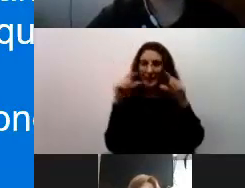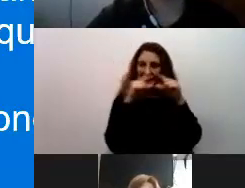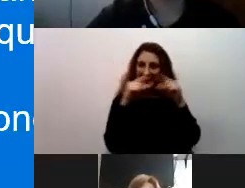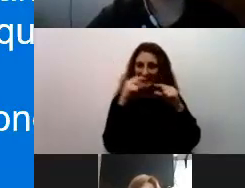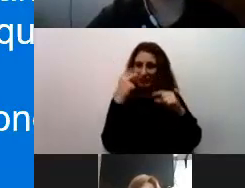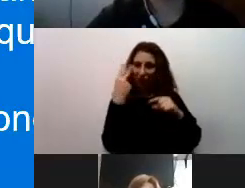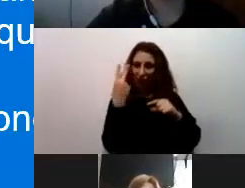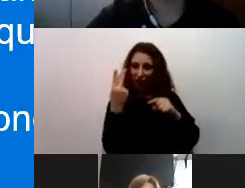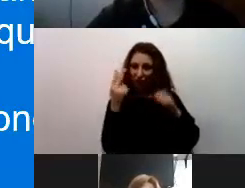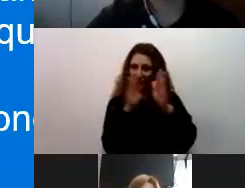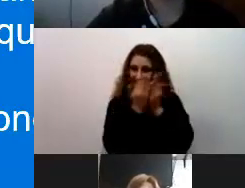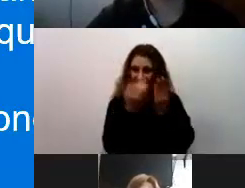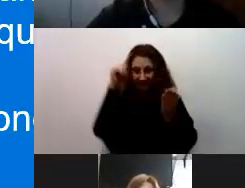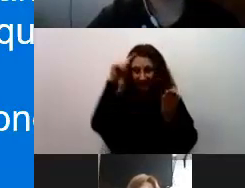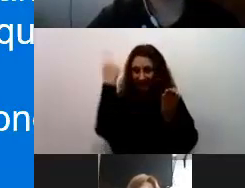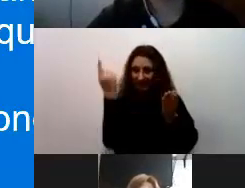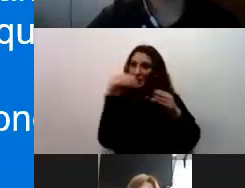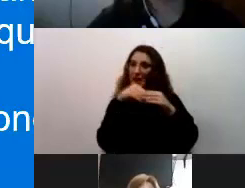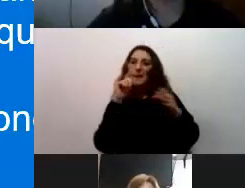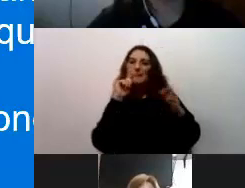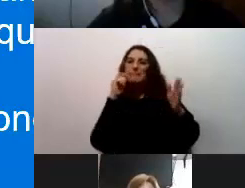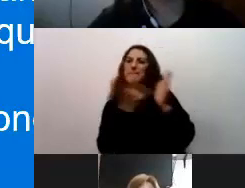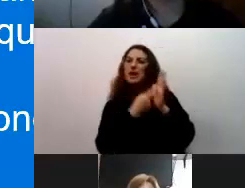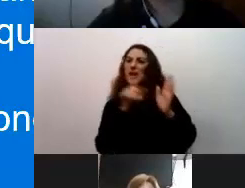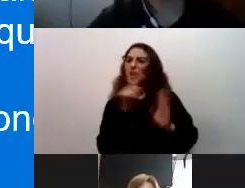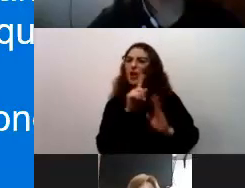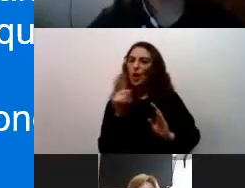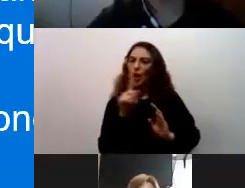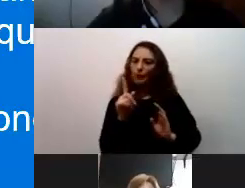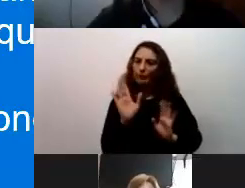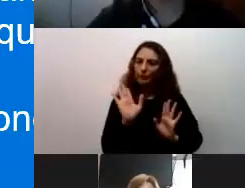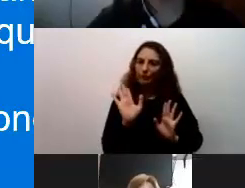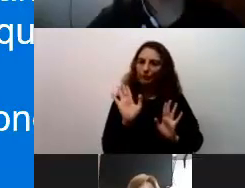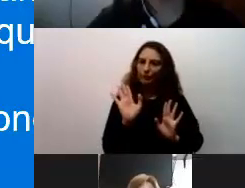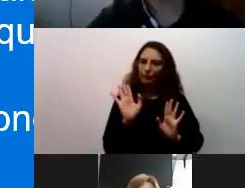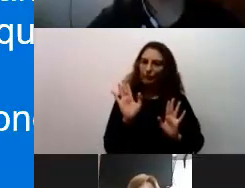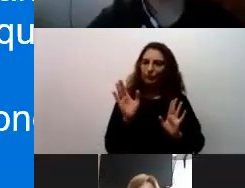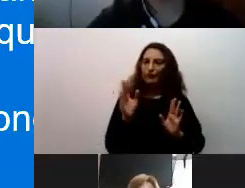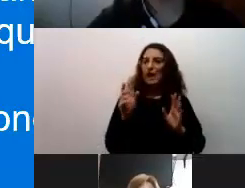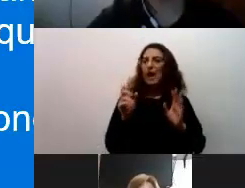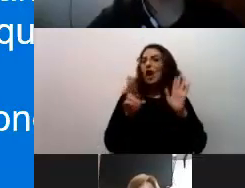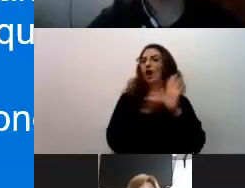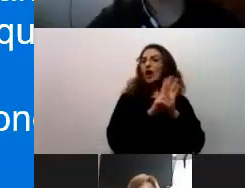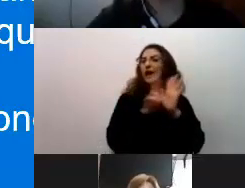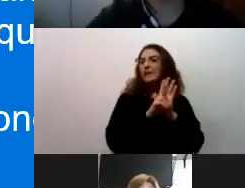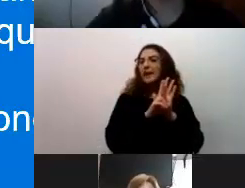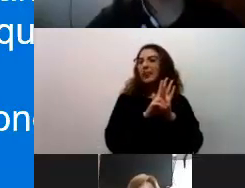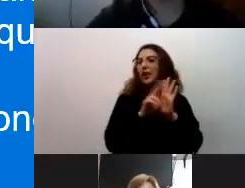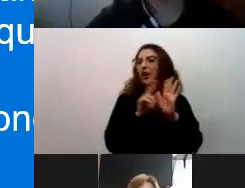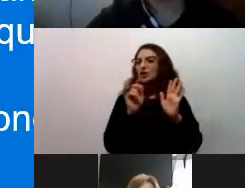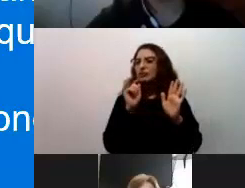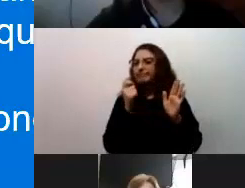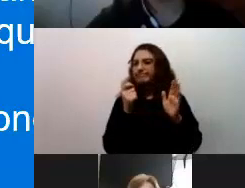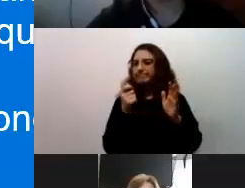Constitución Nacional, los reglamentos que expidan para mejorar ejecución de las leyes cuando la norma de grado